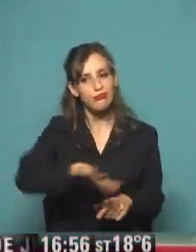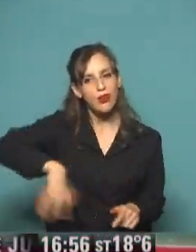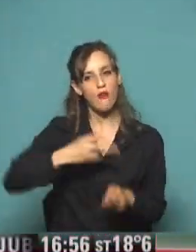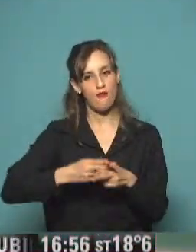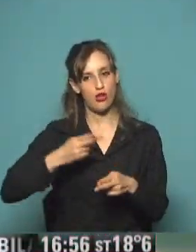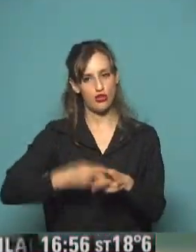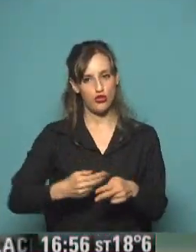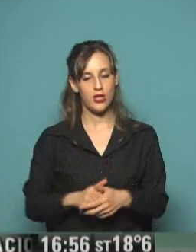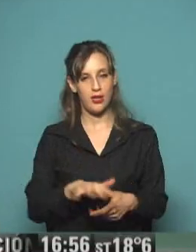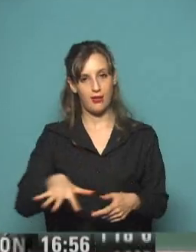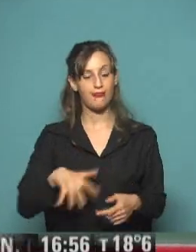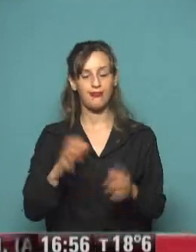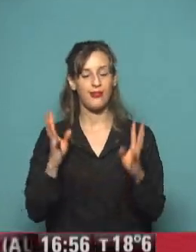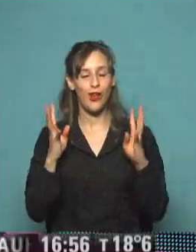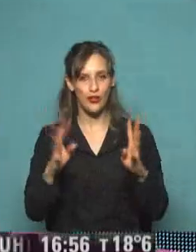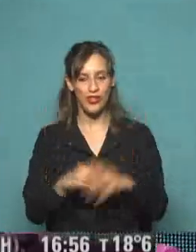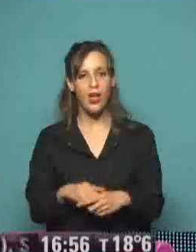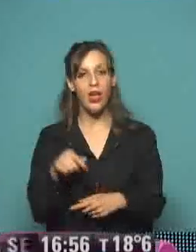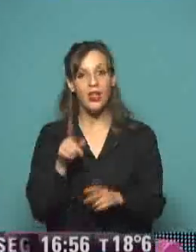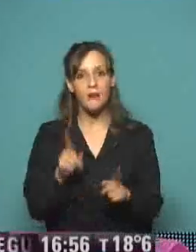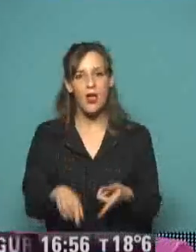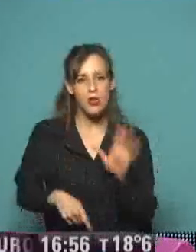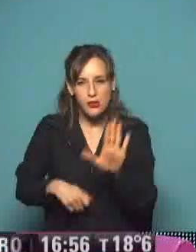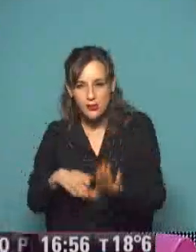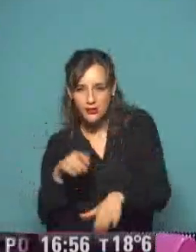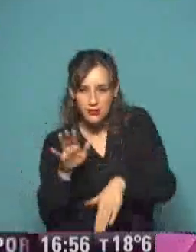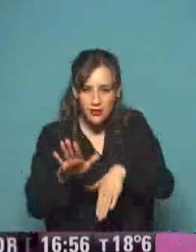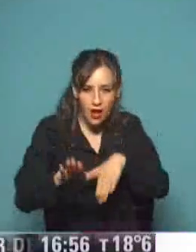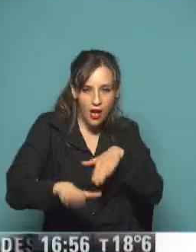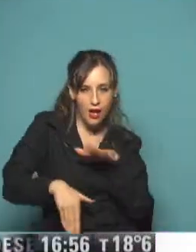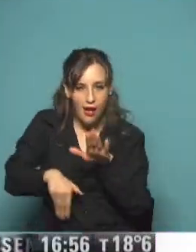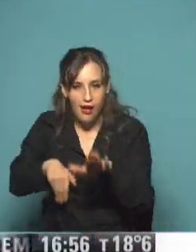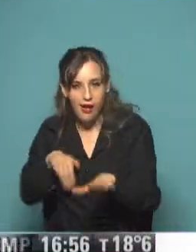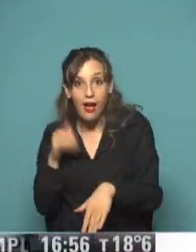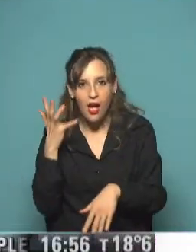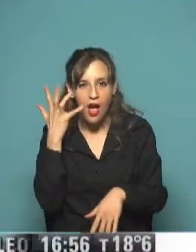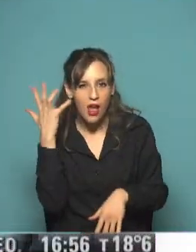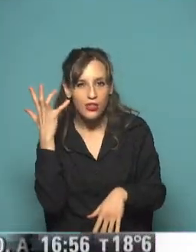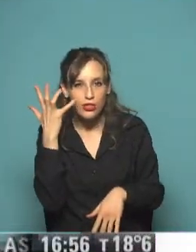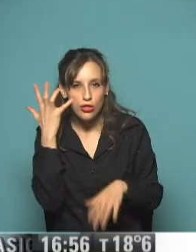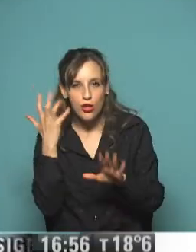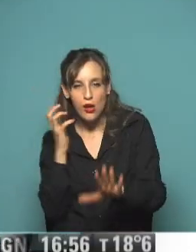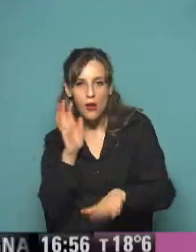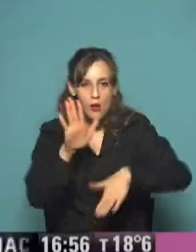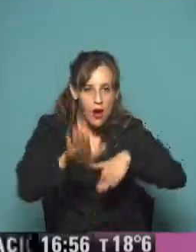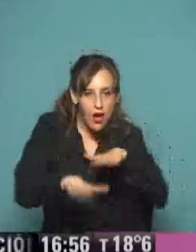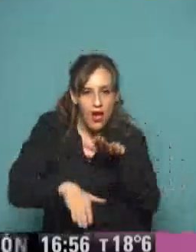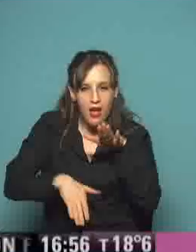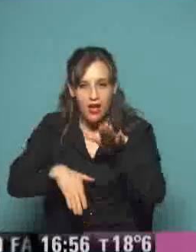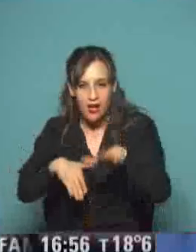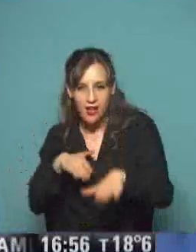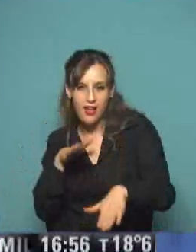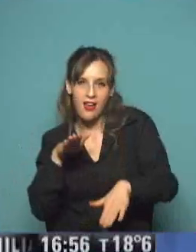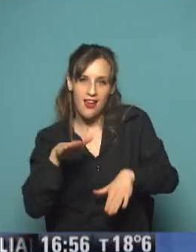bosque sigiloso. Dice sigiloso, lentamente. Haciendo silencio. Es un